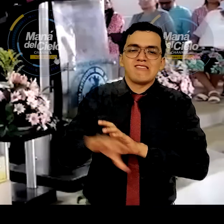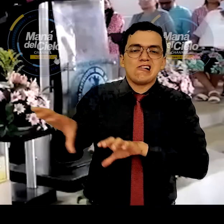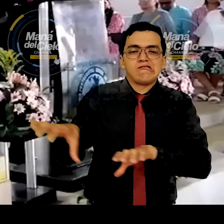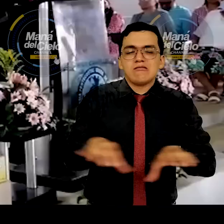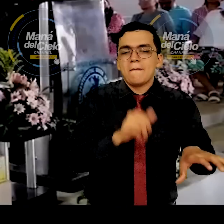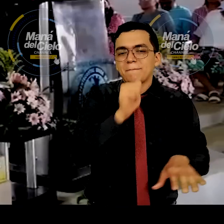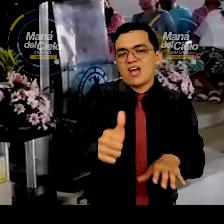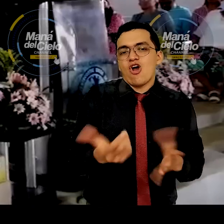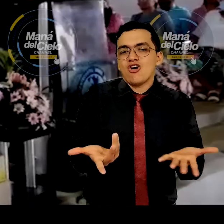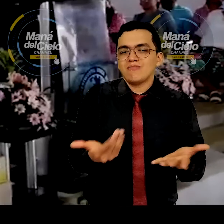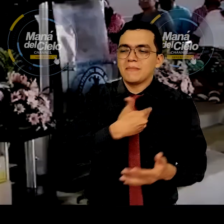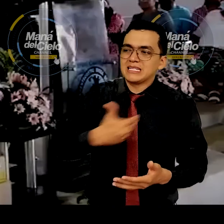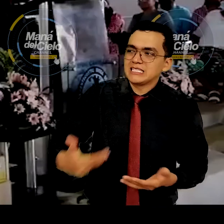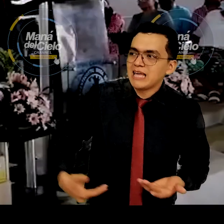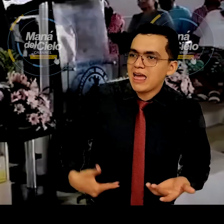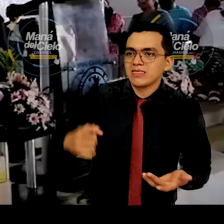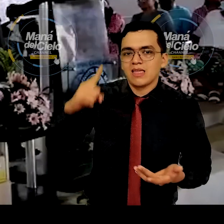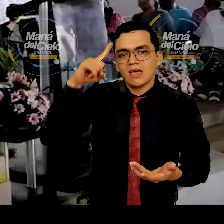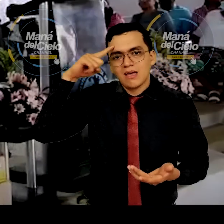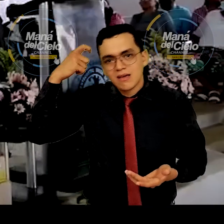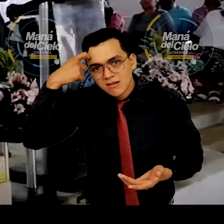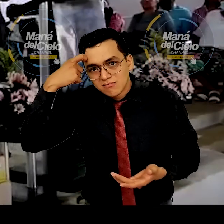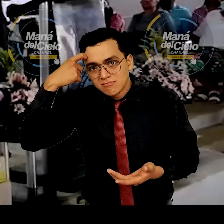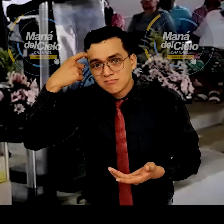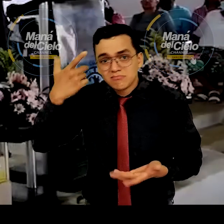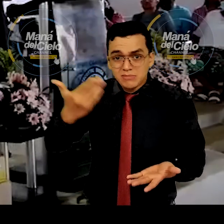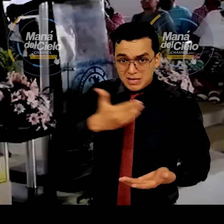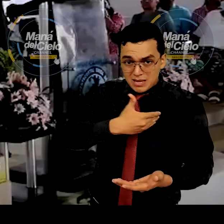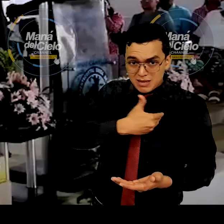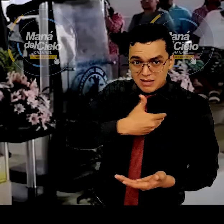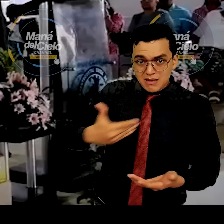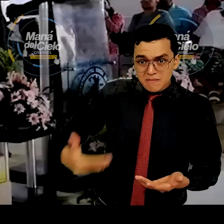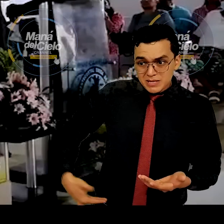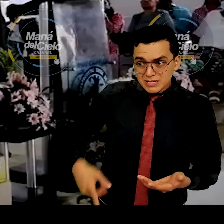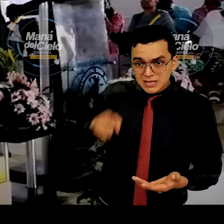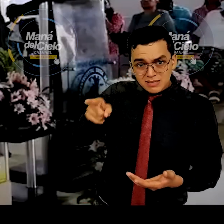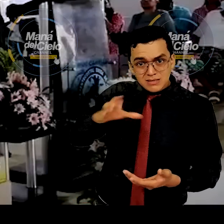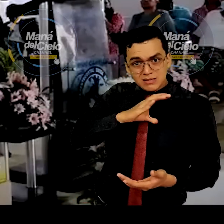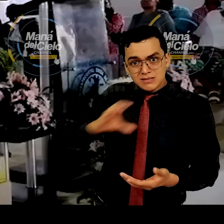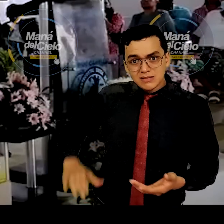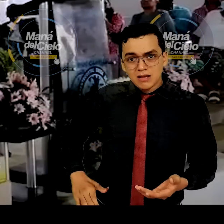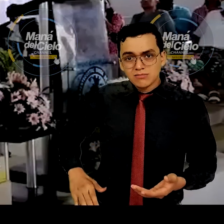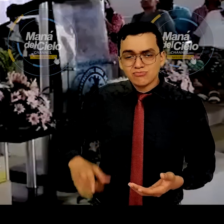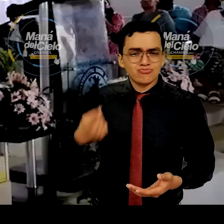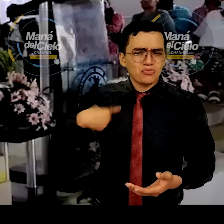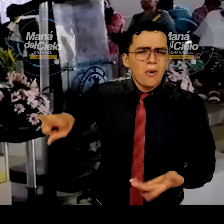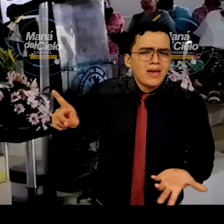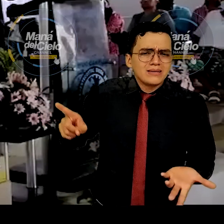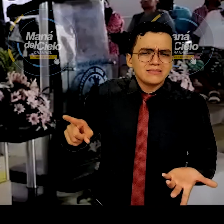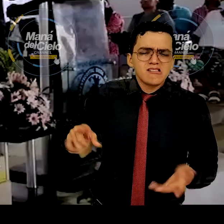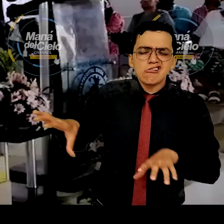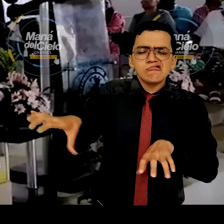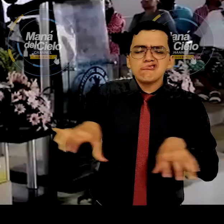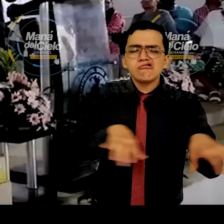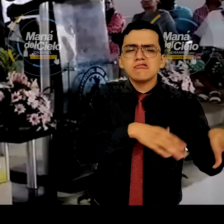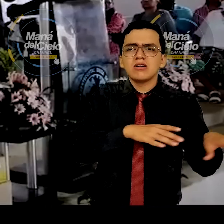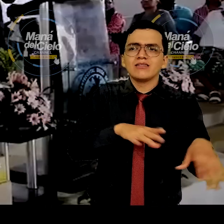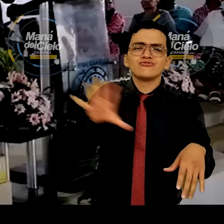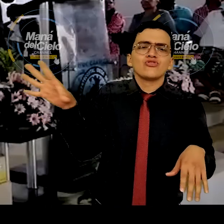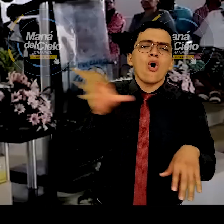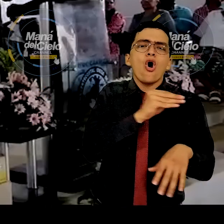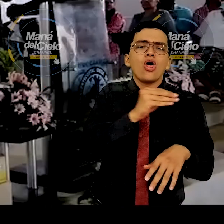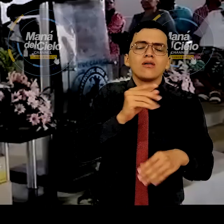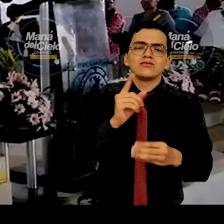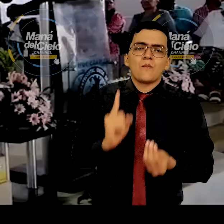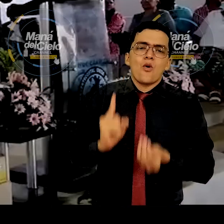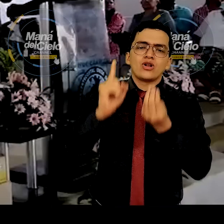hermanos, hoy es día de celebración y de reflexión. Para que ustedes piensen que esto nació